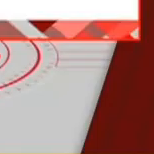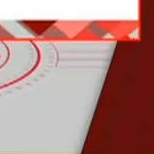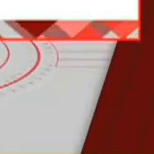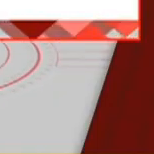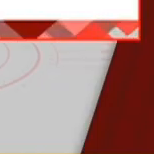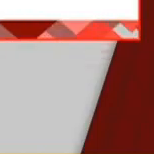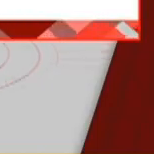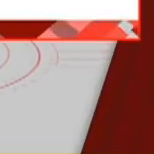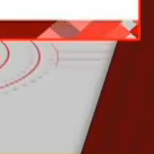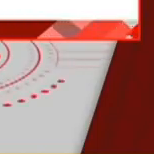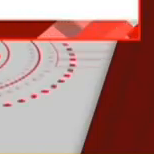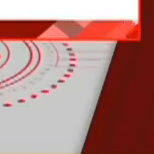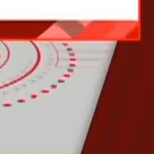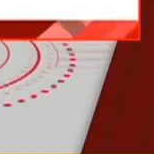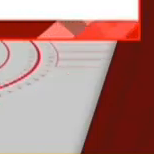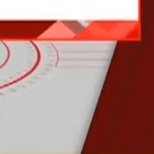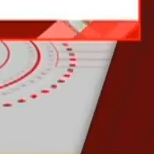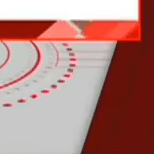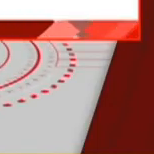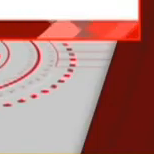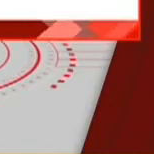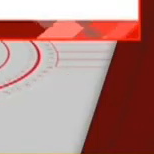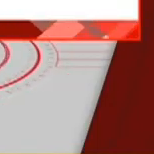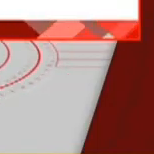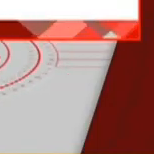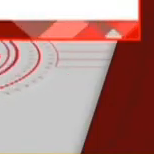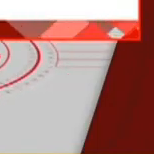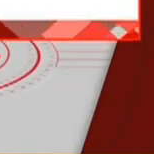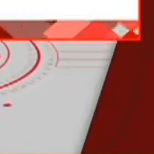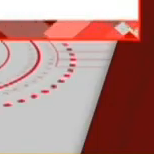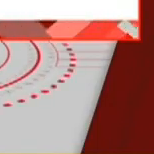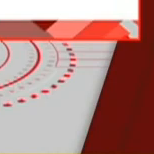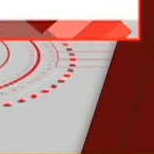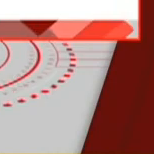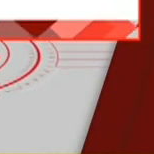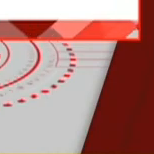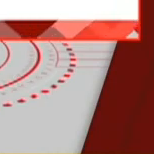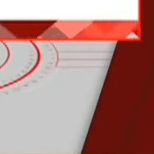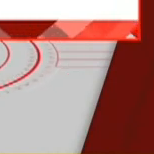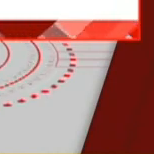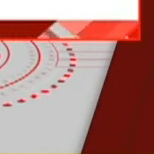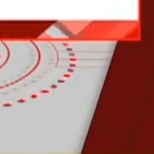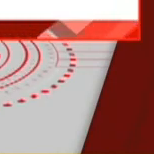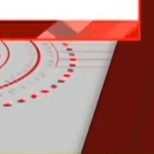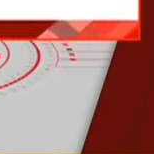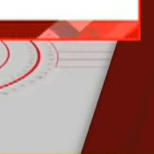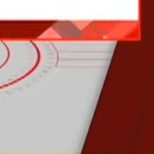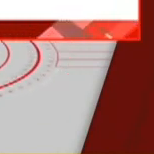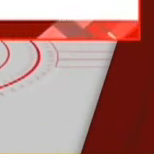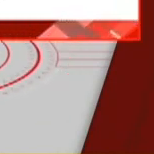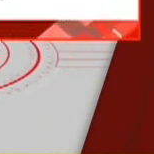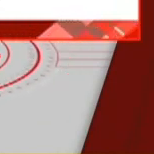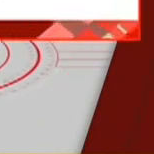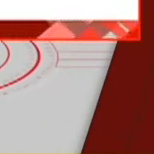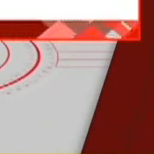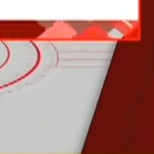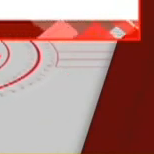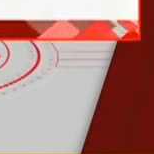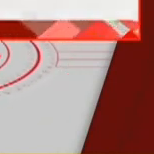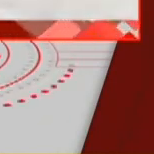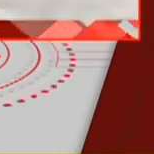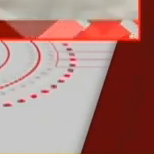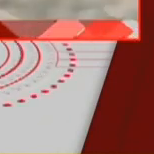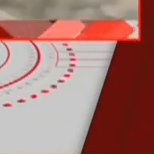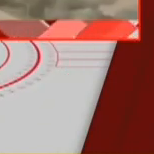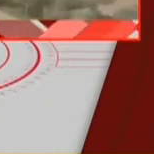ahí el Archivo General de la Nación, que está ubicado en diferentes sedes, tanto en Palacio Nacional como en otros edificios, y se llevaron ahí todos los